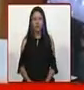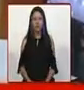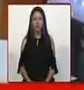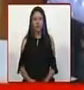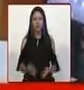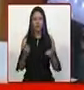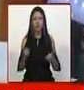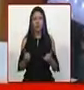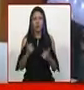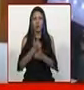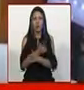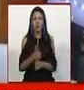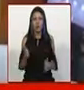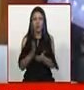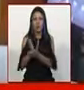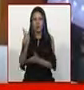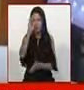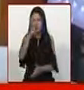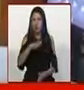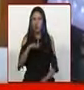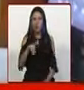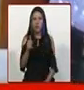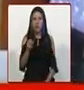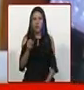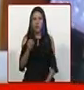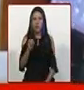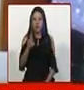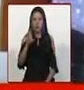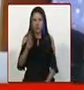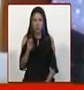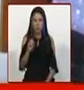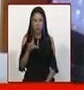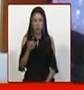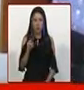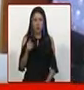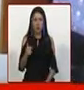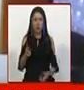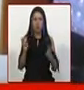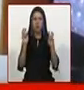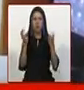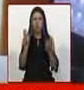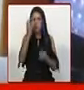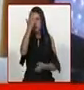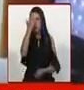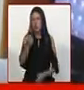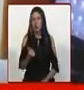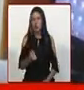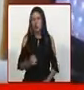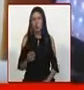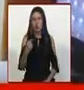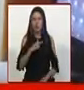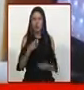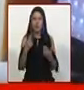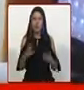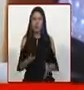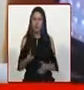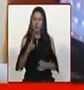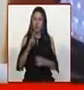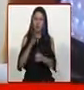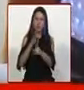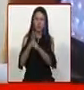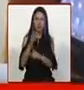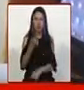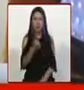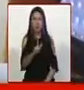Puesto la libertad irrestricta del señor Yacir Molina Lozada, en virtud de que, si bien se han imputado 10